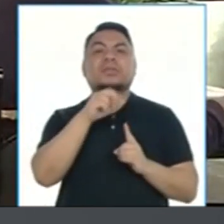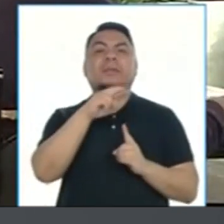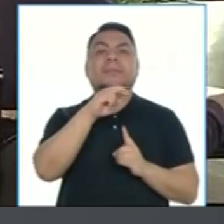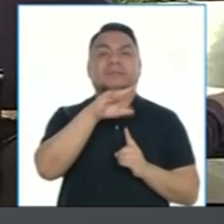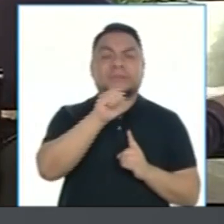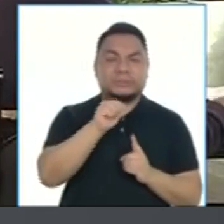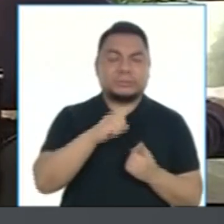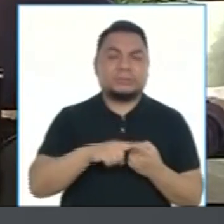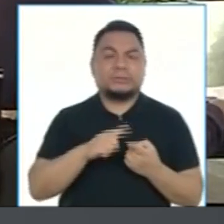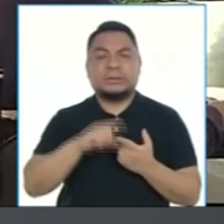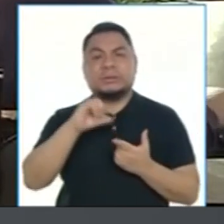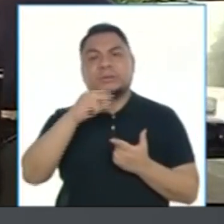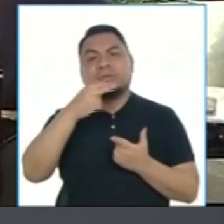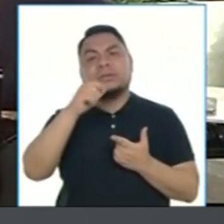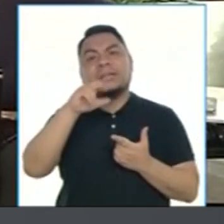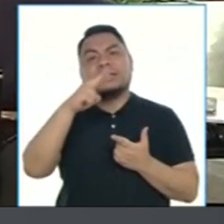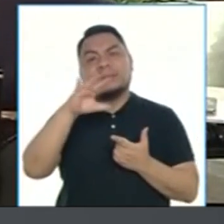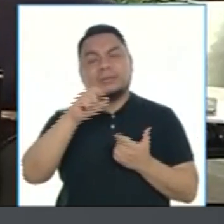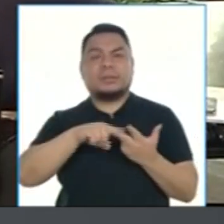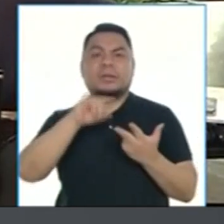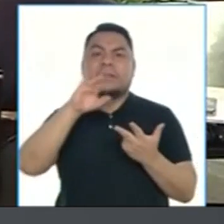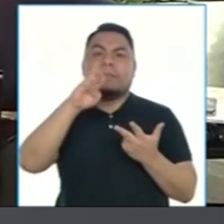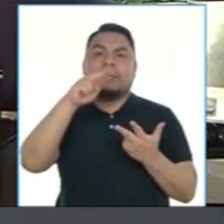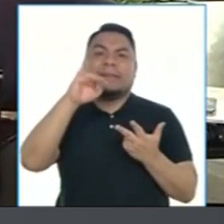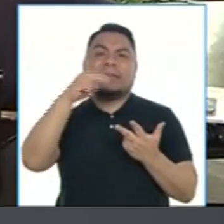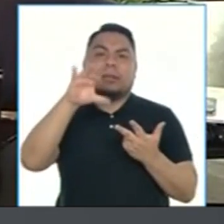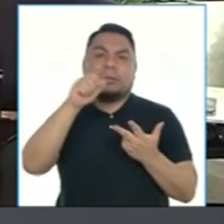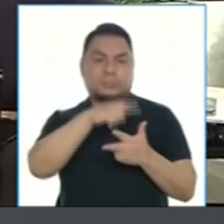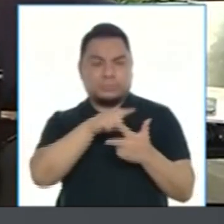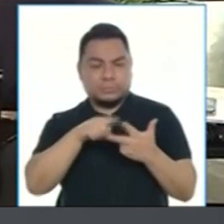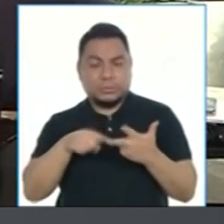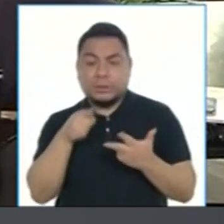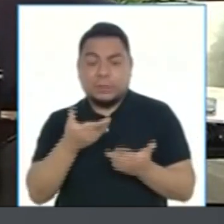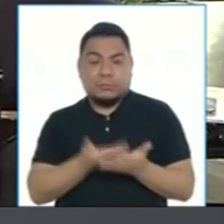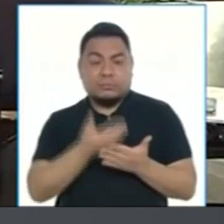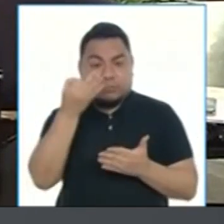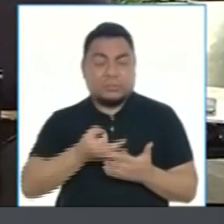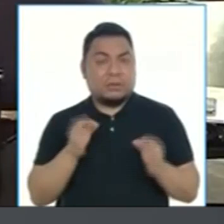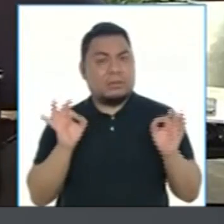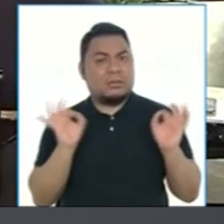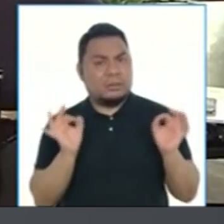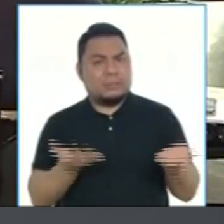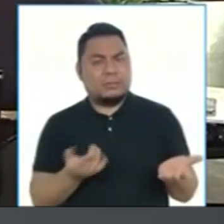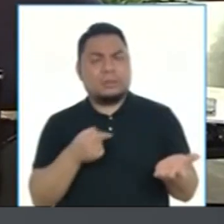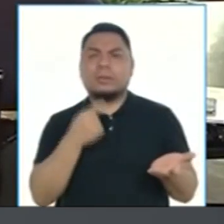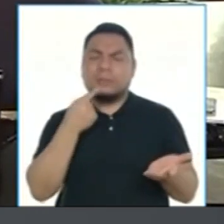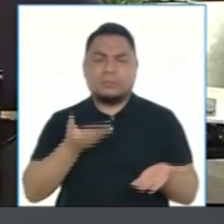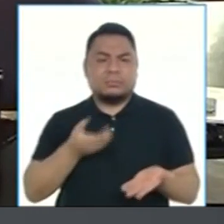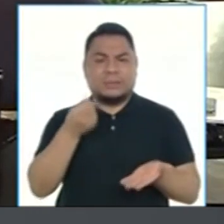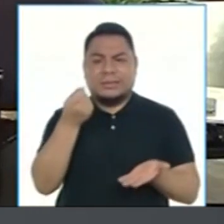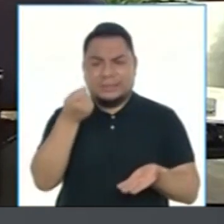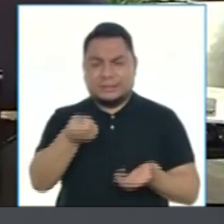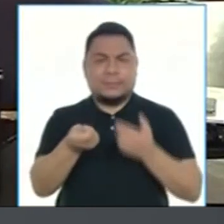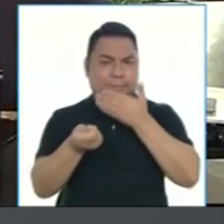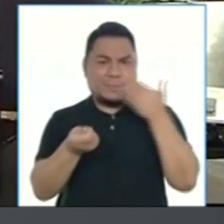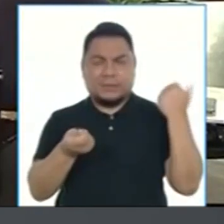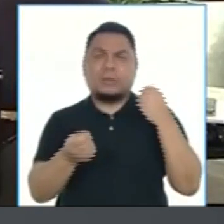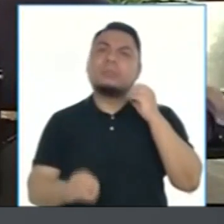azitromicina, hidroxicloroquina, ivermectina, que no han demostrado efectividad, en vez de destinar el dinero